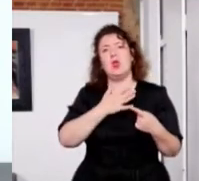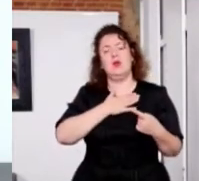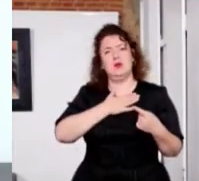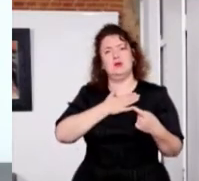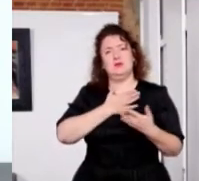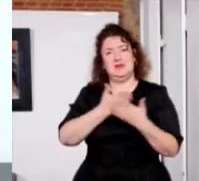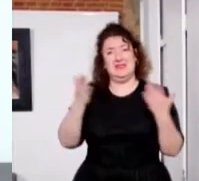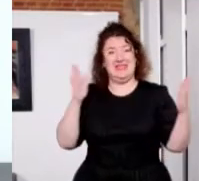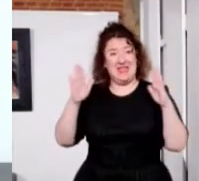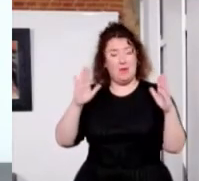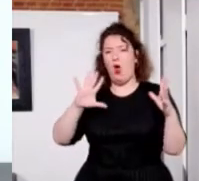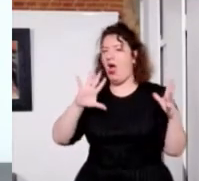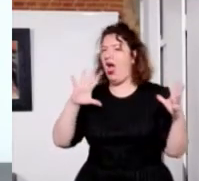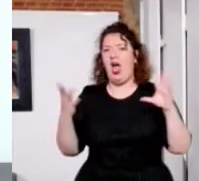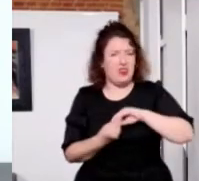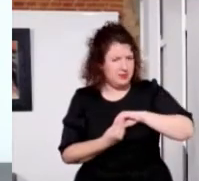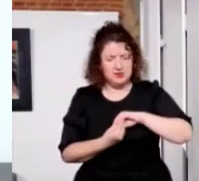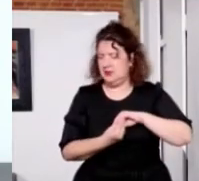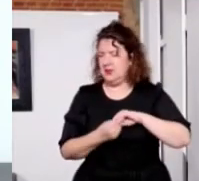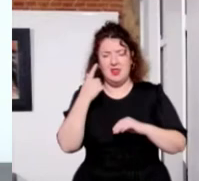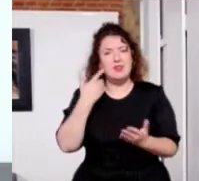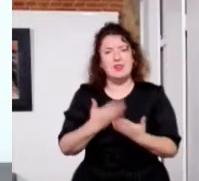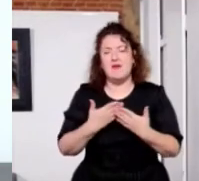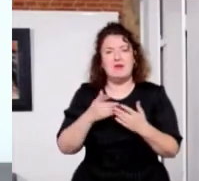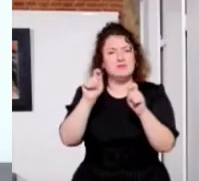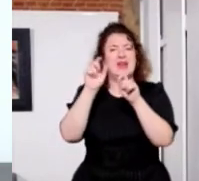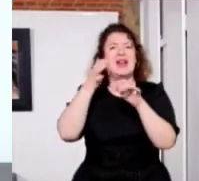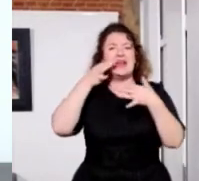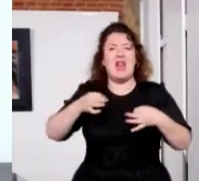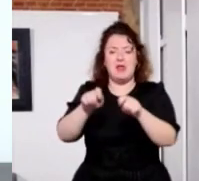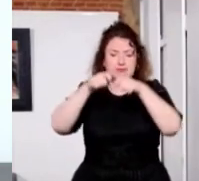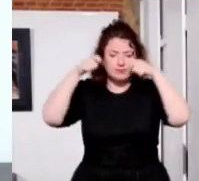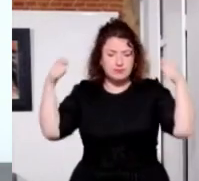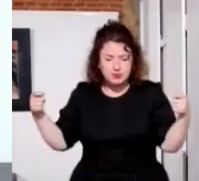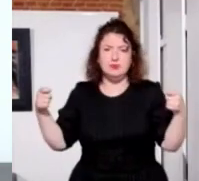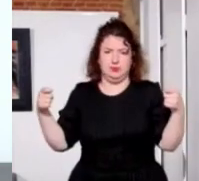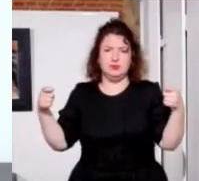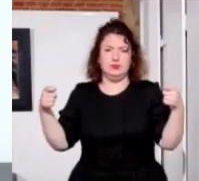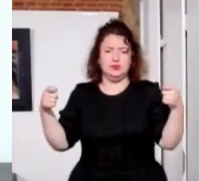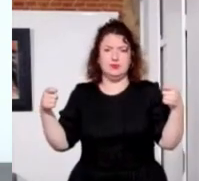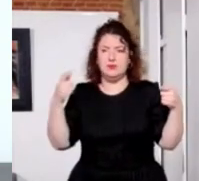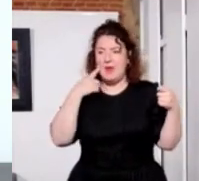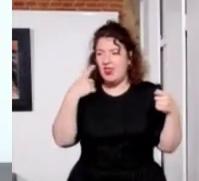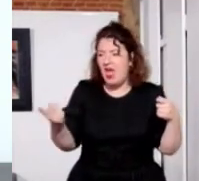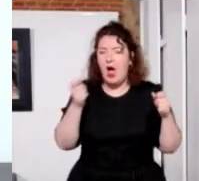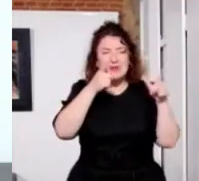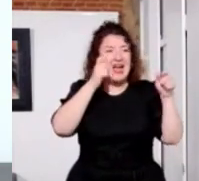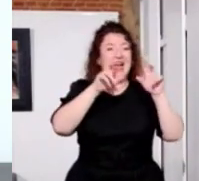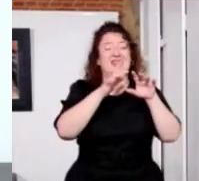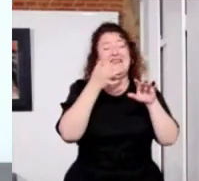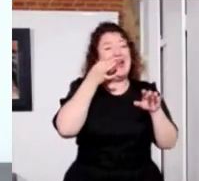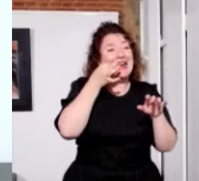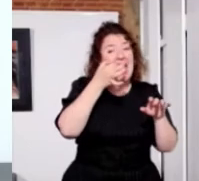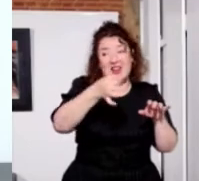de los tiempos tiene que desvelar la realidad, tiene que vincular las realidades y tiene que recrear